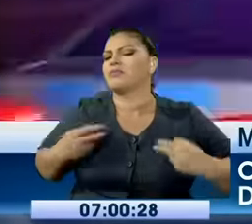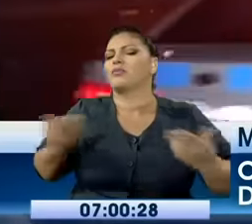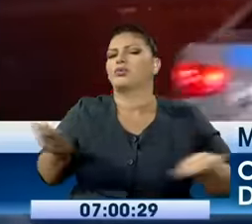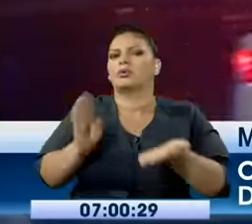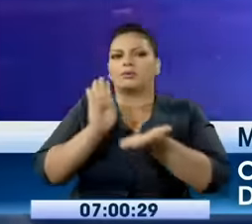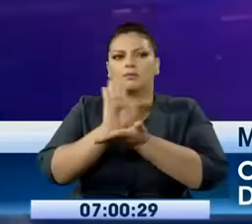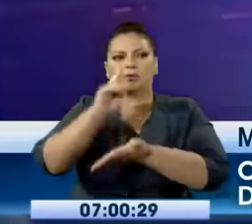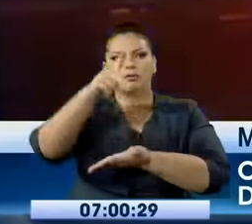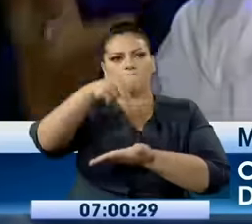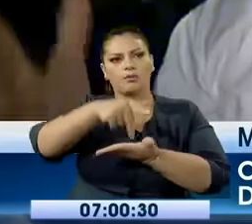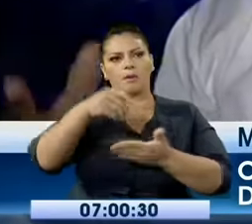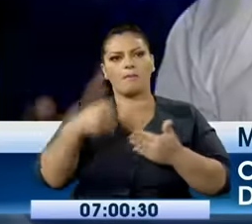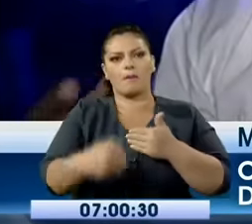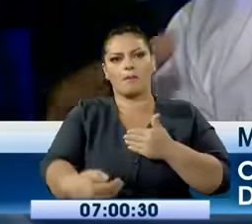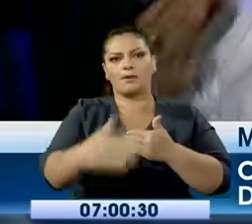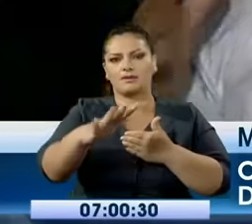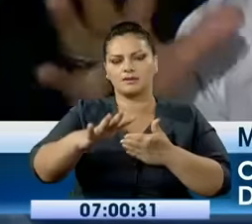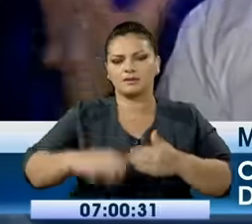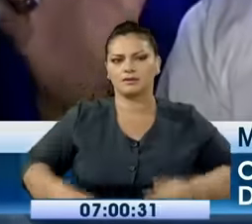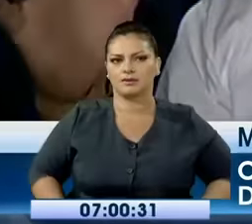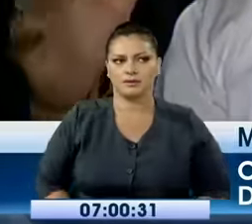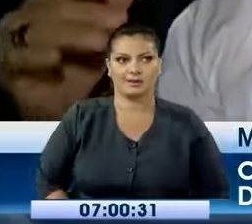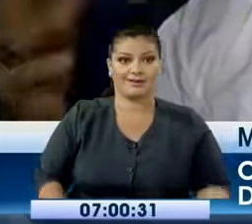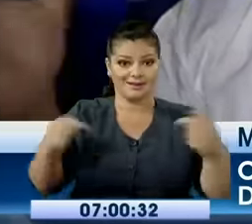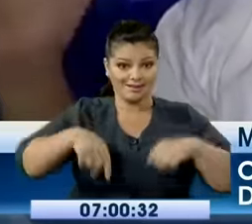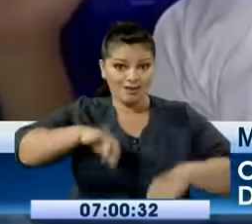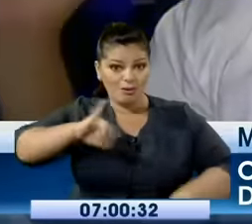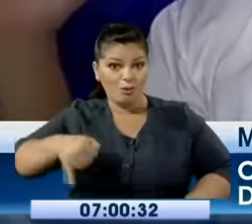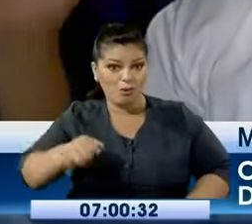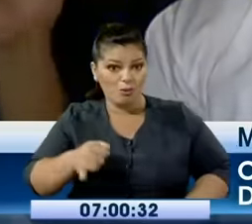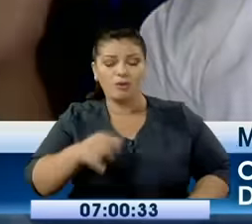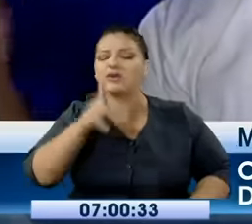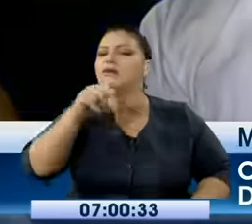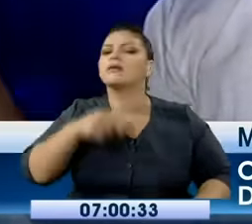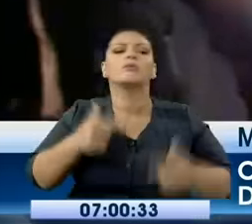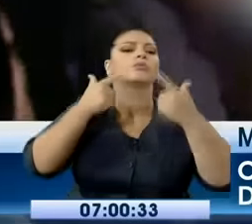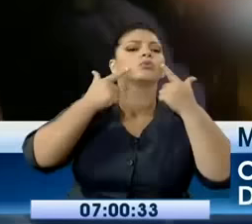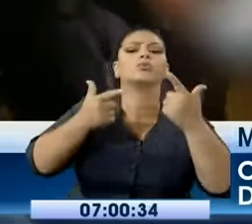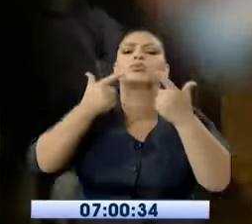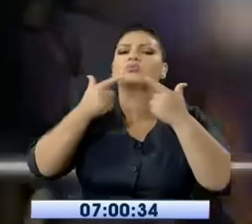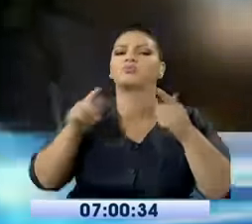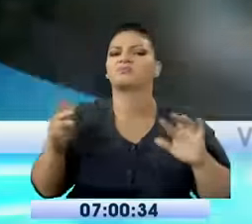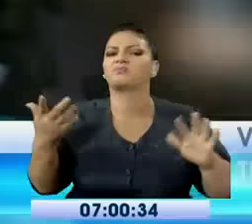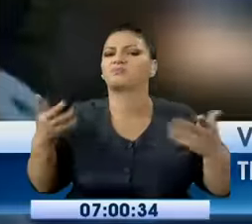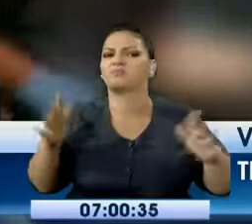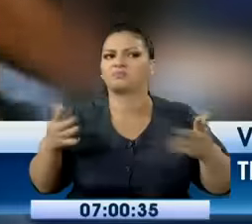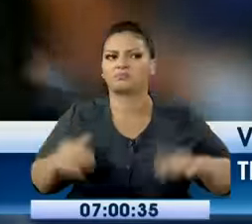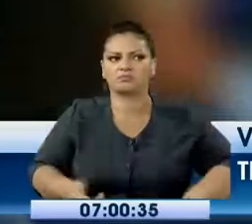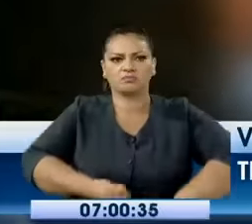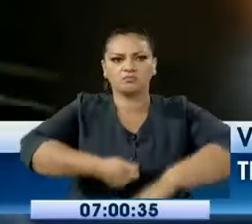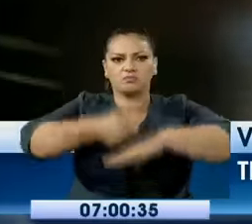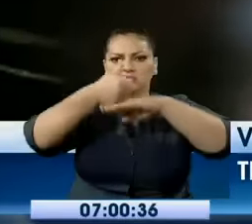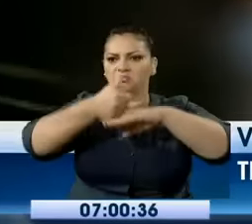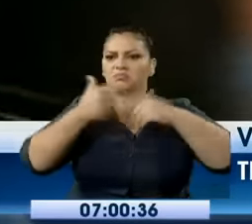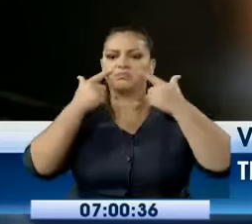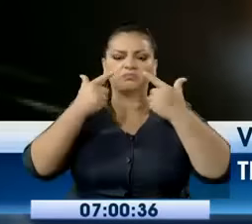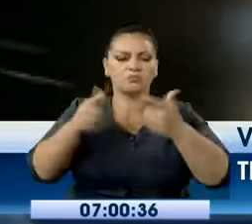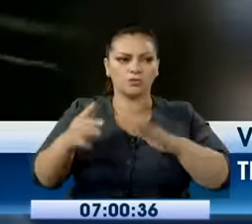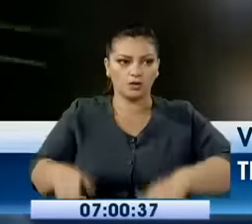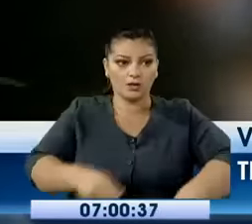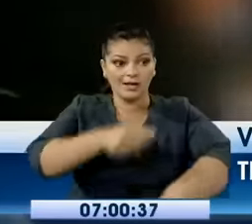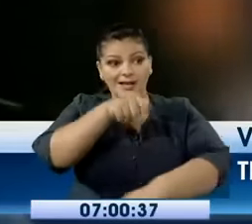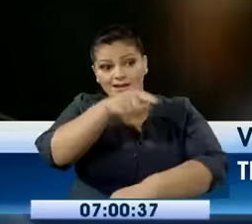Bastión Popular. Aquí los jueves no hay quien controle autoridad alguna, porque aquí, tanto de San Morondón, para lo que es